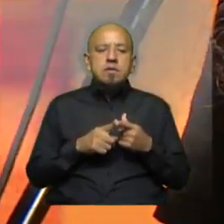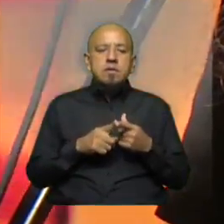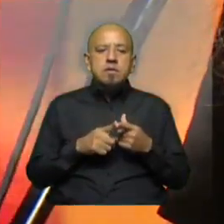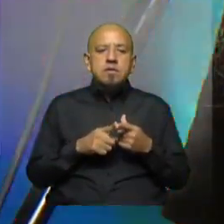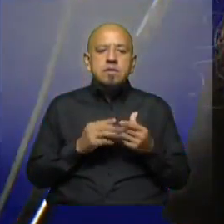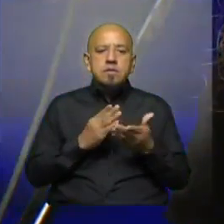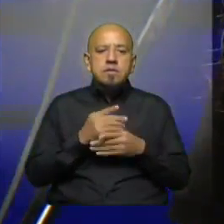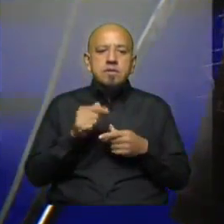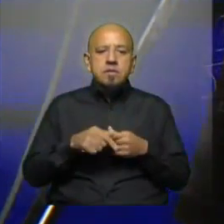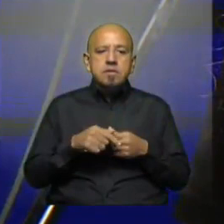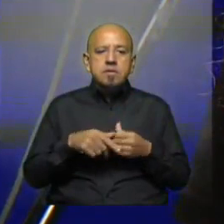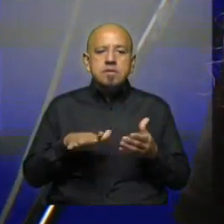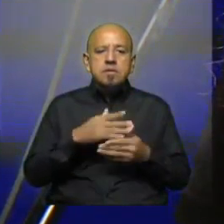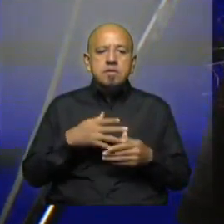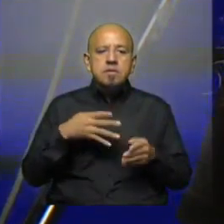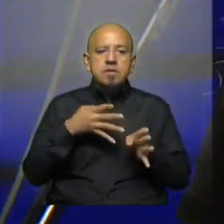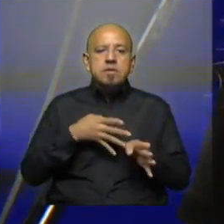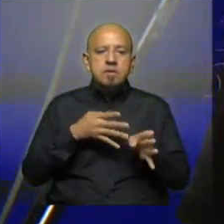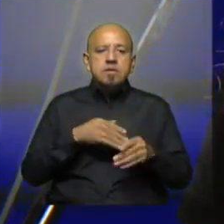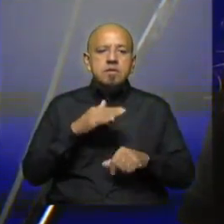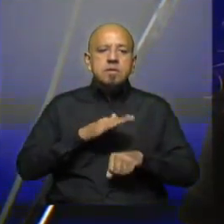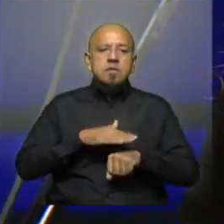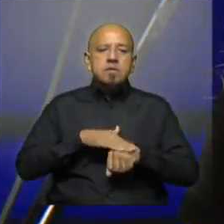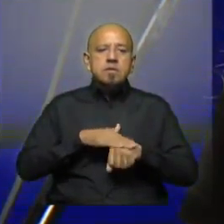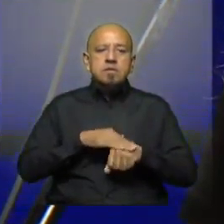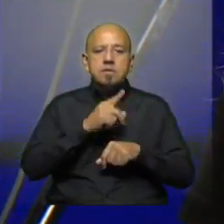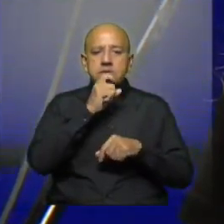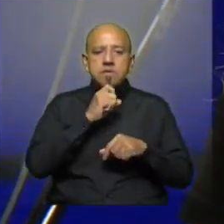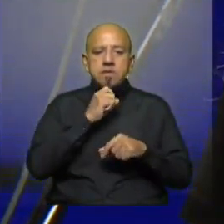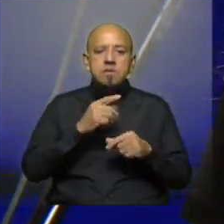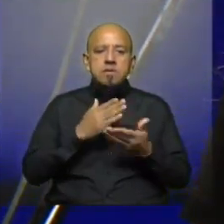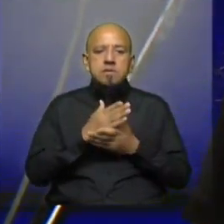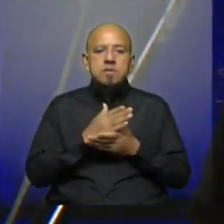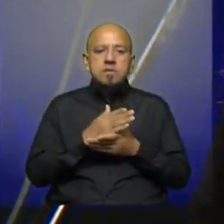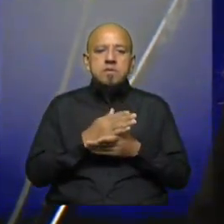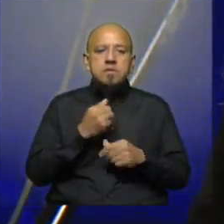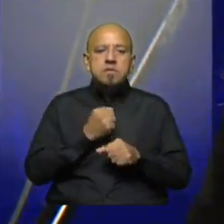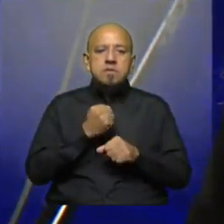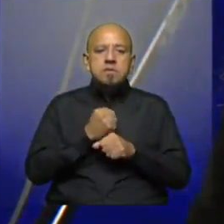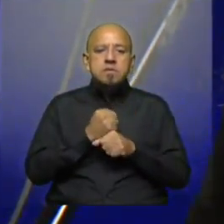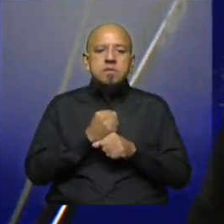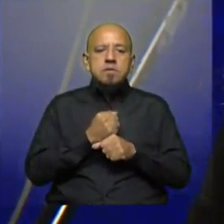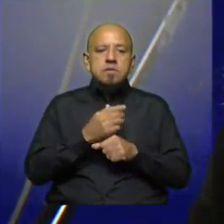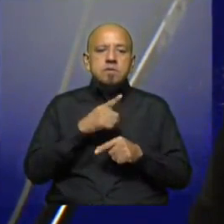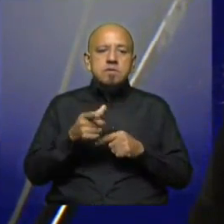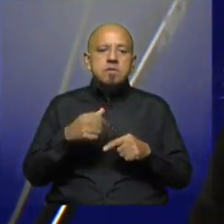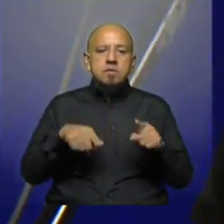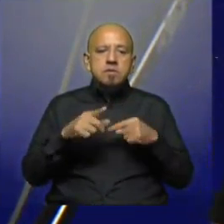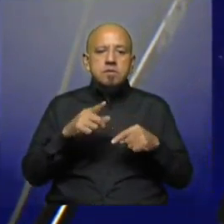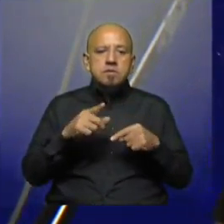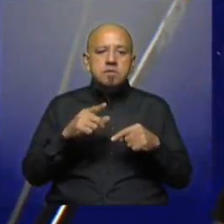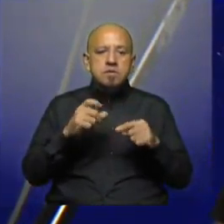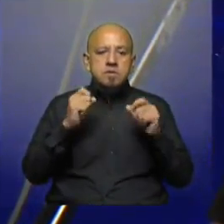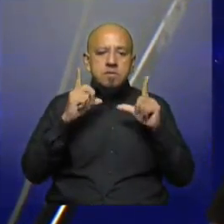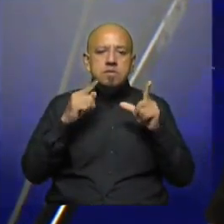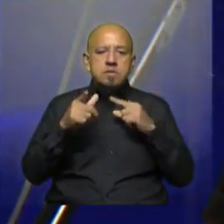es un lugar, es un desafío y una responsabilidad. Más en el mes de marzo siempre también trabajamos. Estamos bastante atentos a